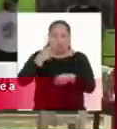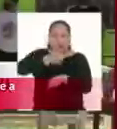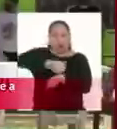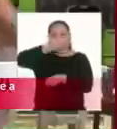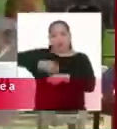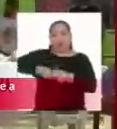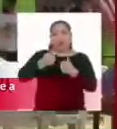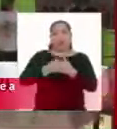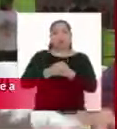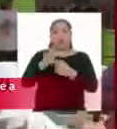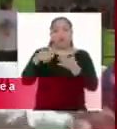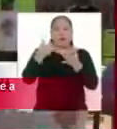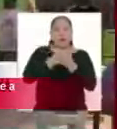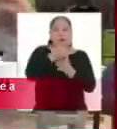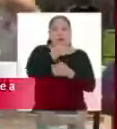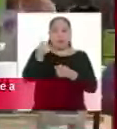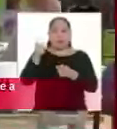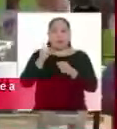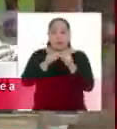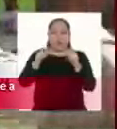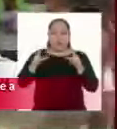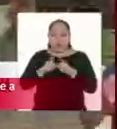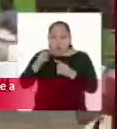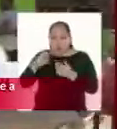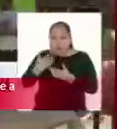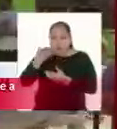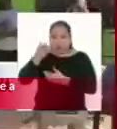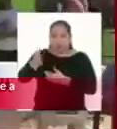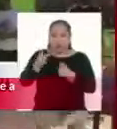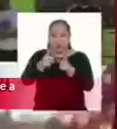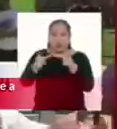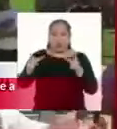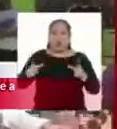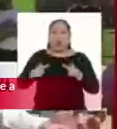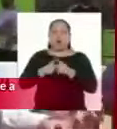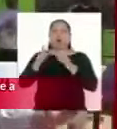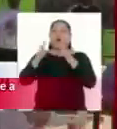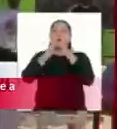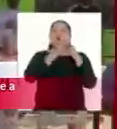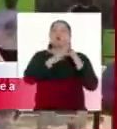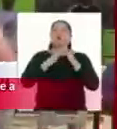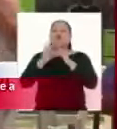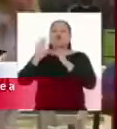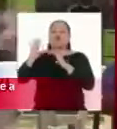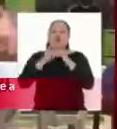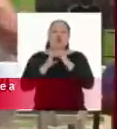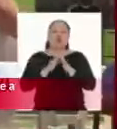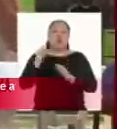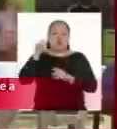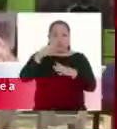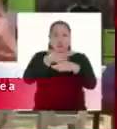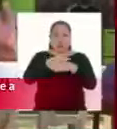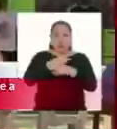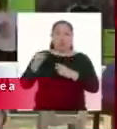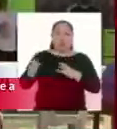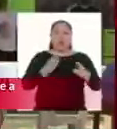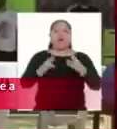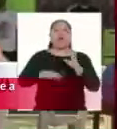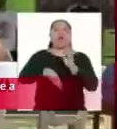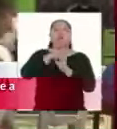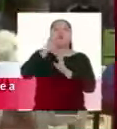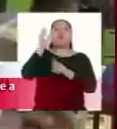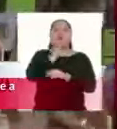regional, para llegar donde están ellos a vacunarlos en sus lugares de domicilio. De esa manera podemos aumentar